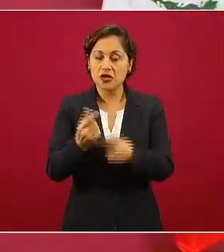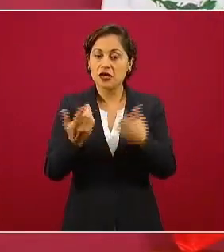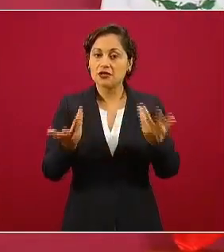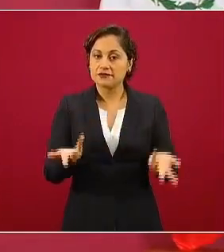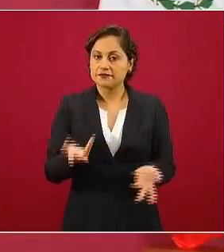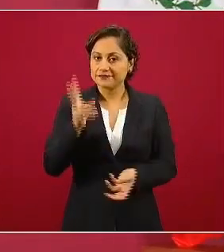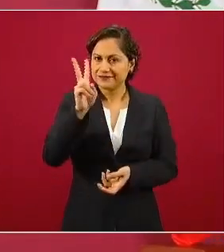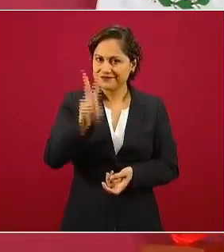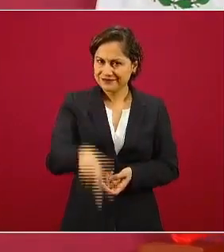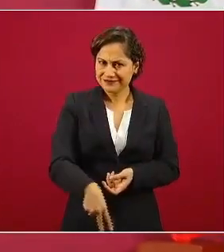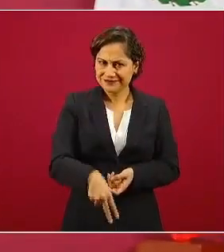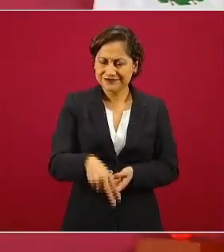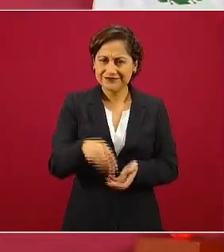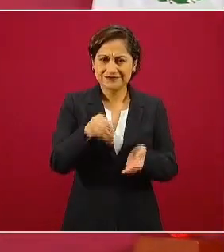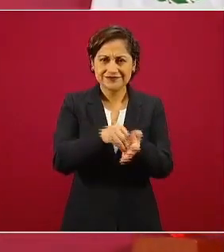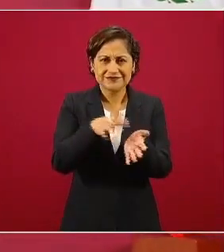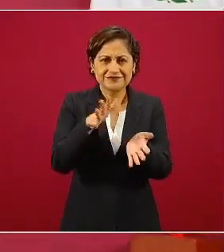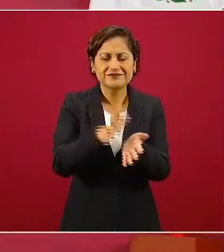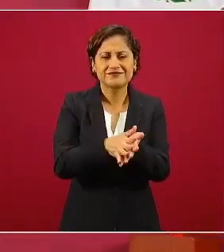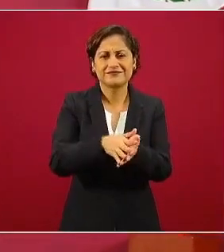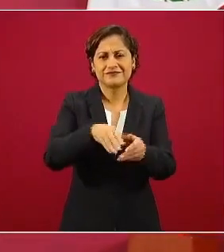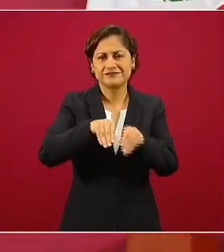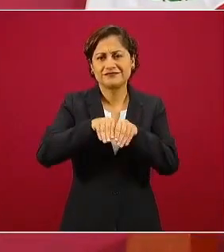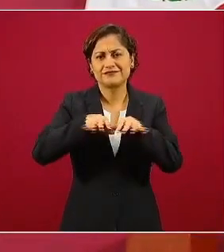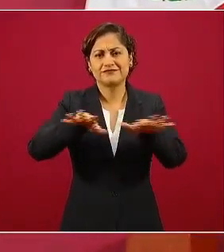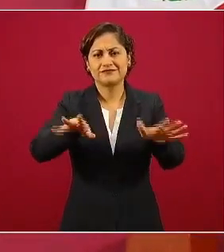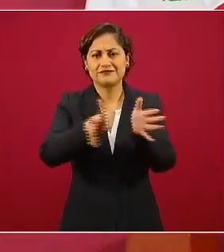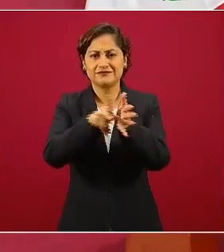Nada, nada, nada, nada, nada, nada, nada.